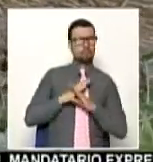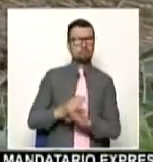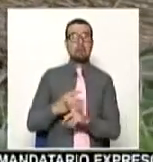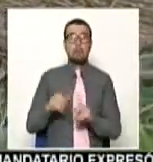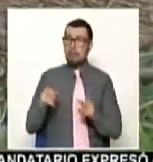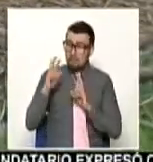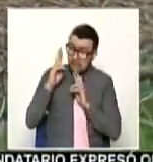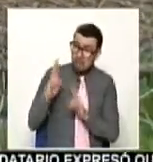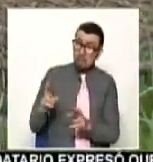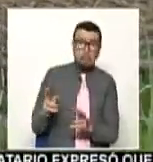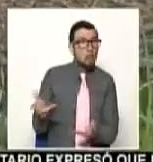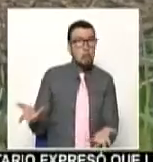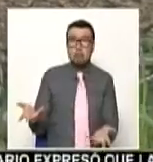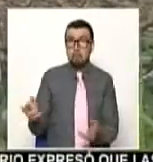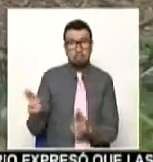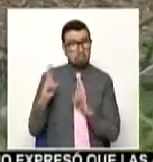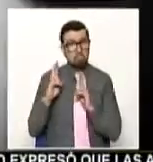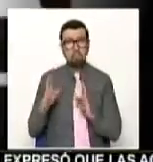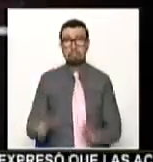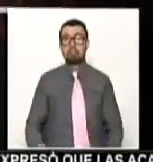tenido respuesta.